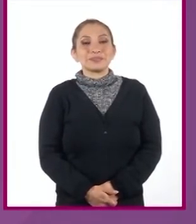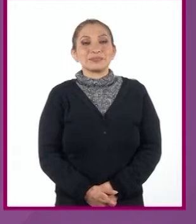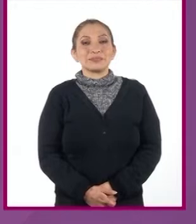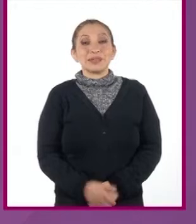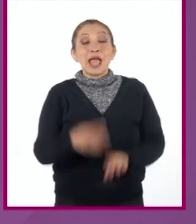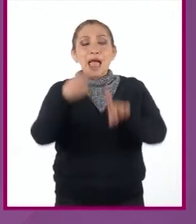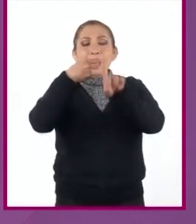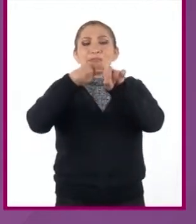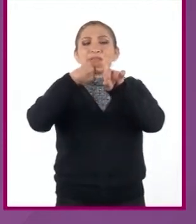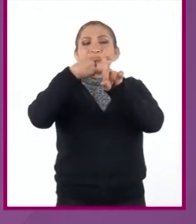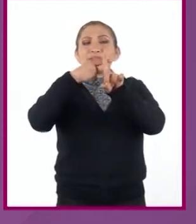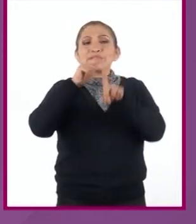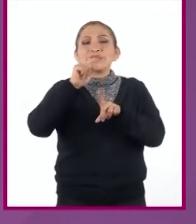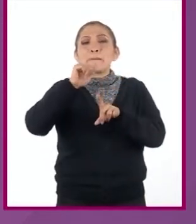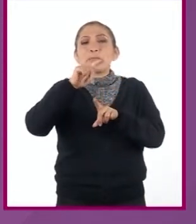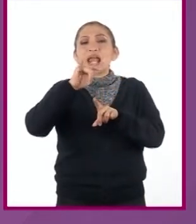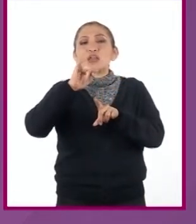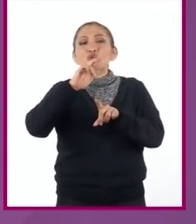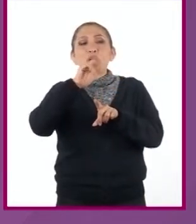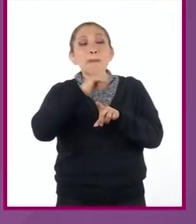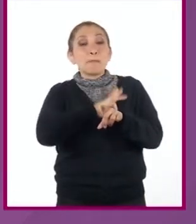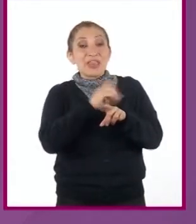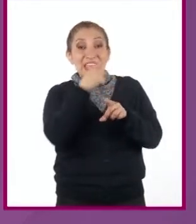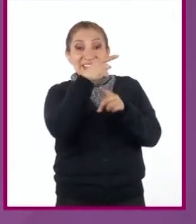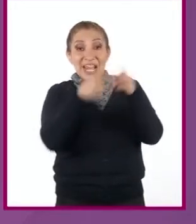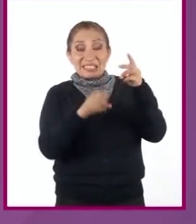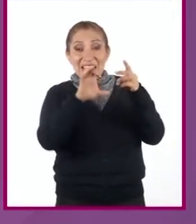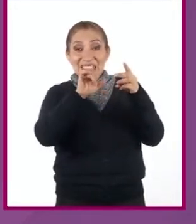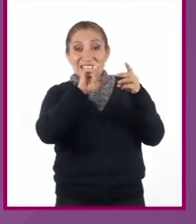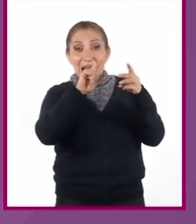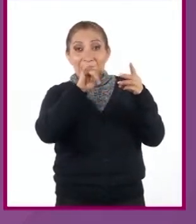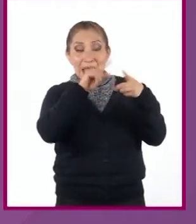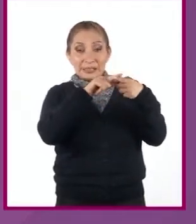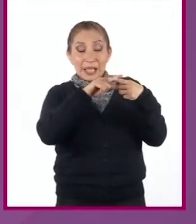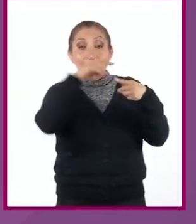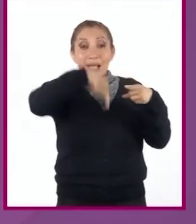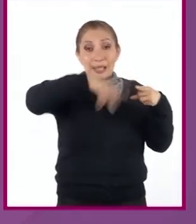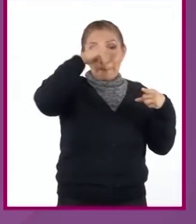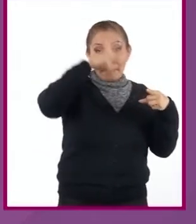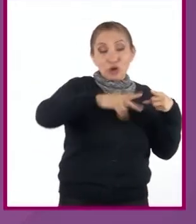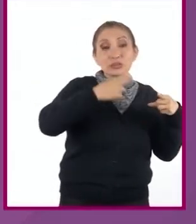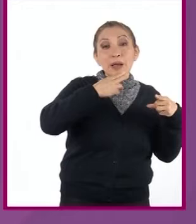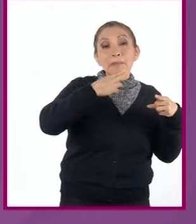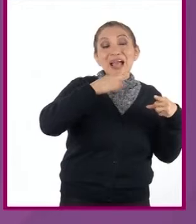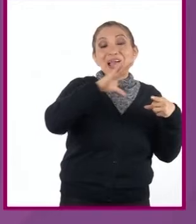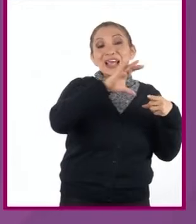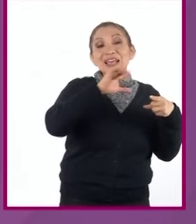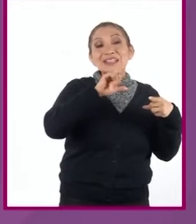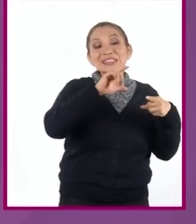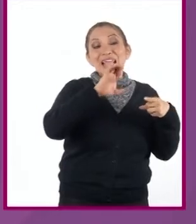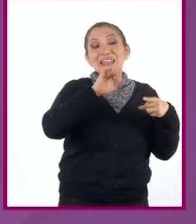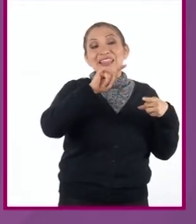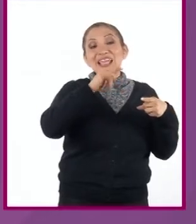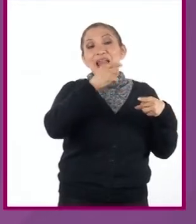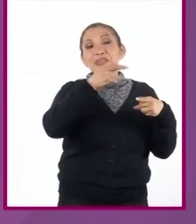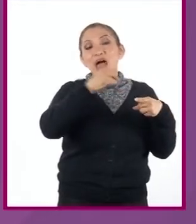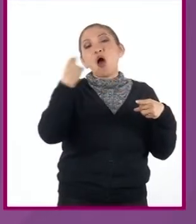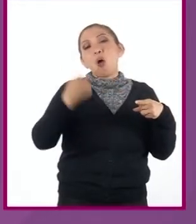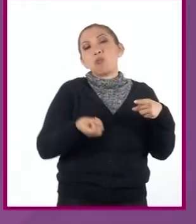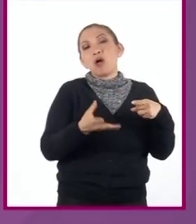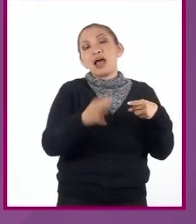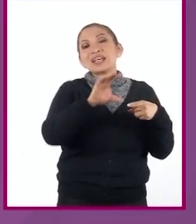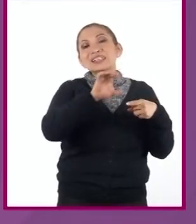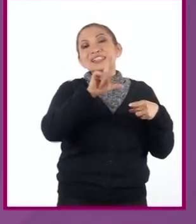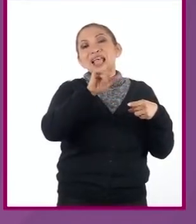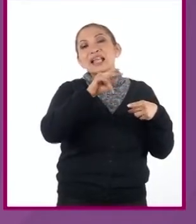La temperatura puede medirse en 3 escalas. En México usamos la escala centígrada, también conocida